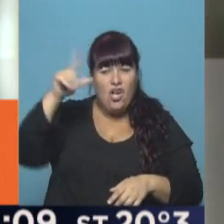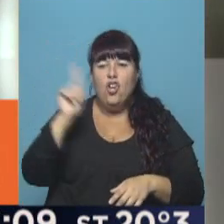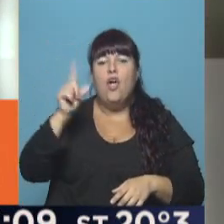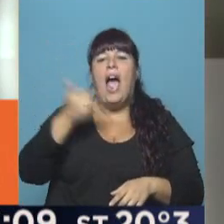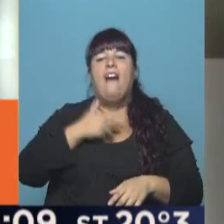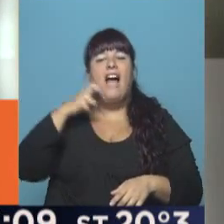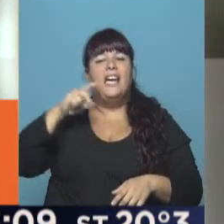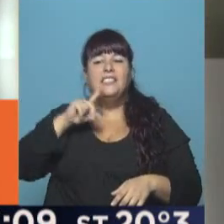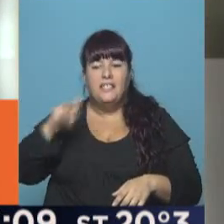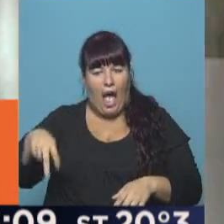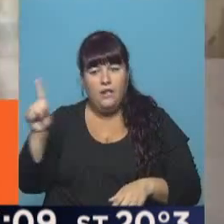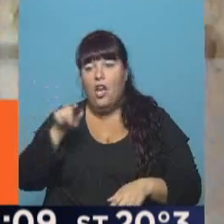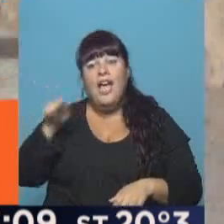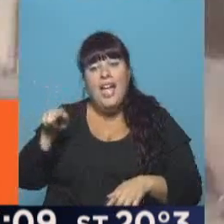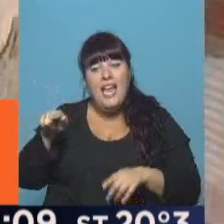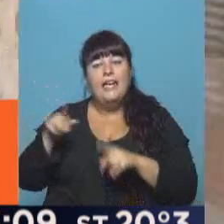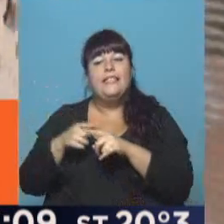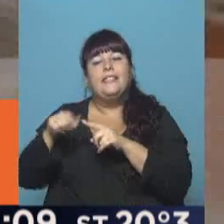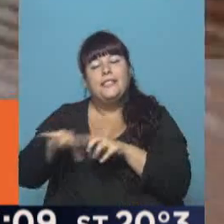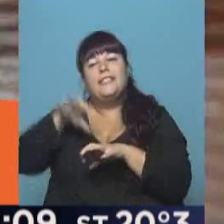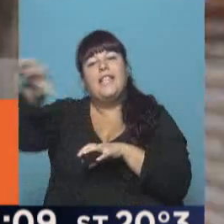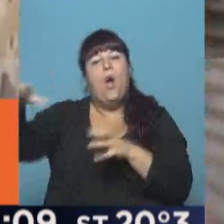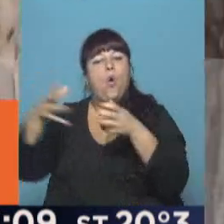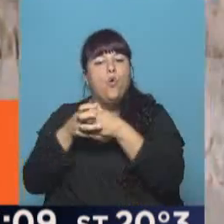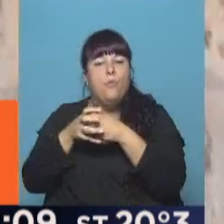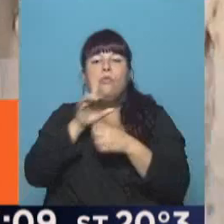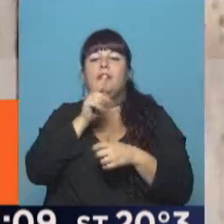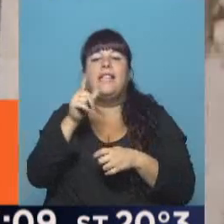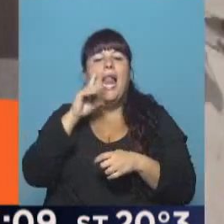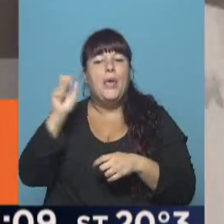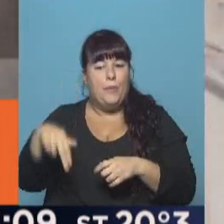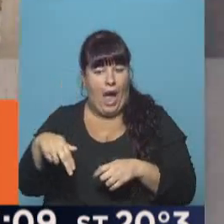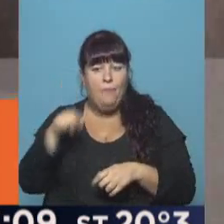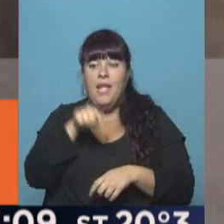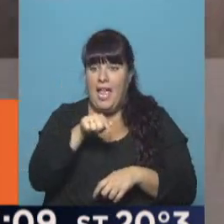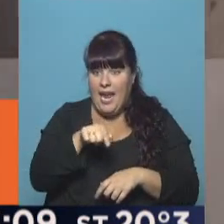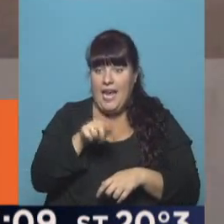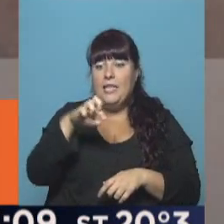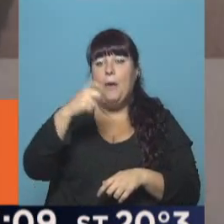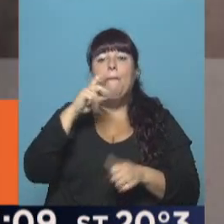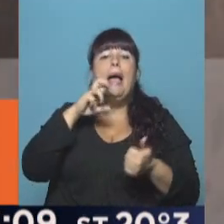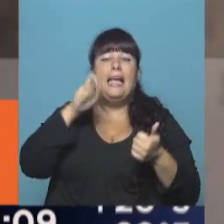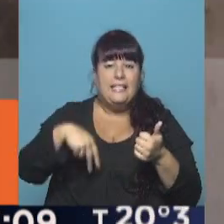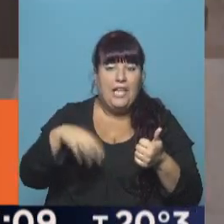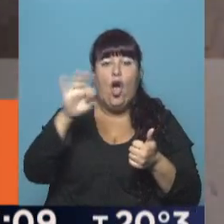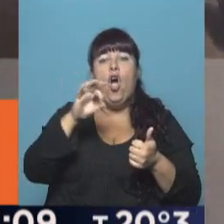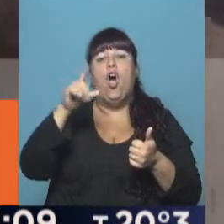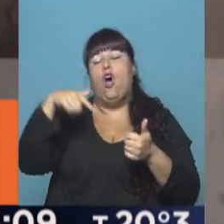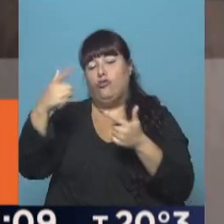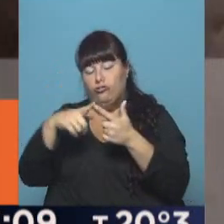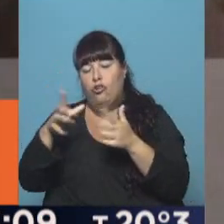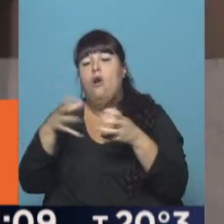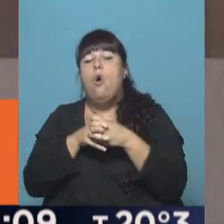afganos. Los afganos están en el movimiento de los talibanes. Estos son o pakistaníes o uzbecos, esto